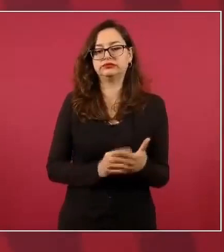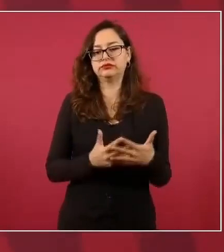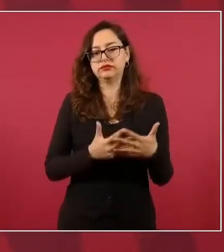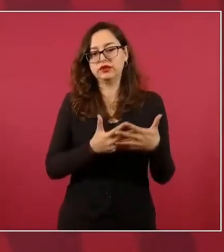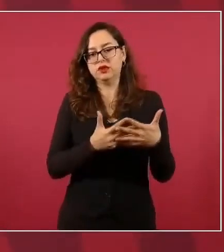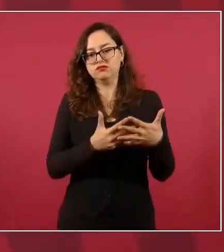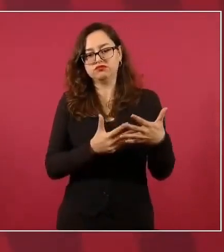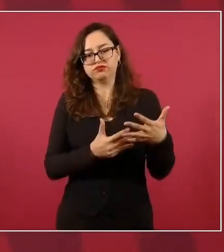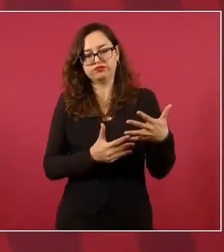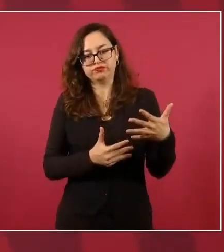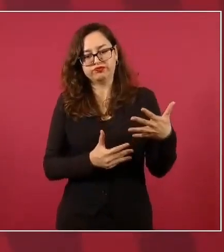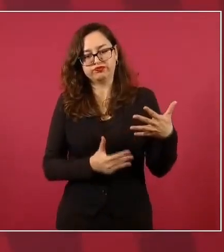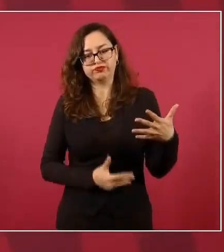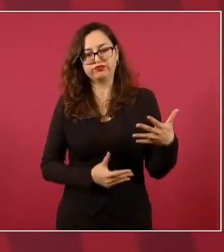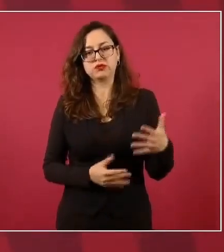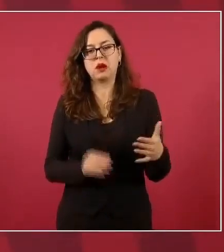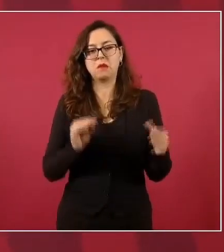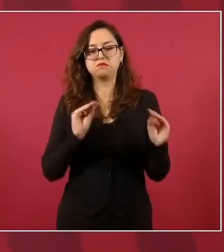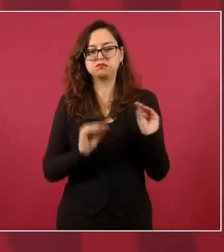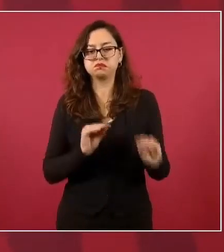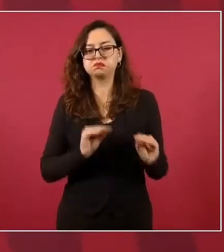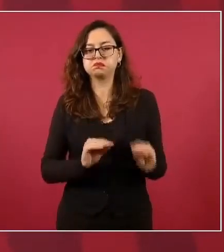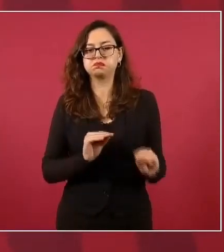todos los detalles